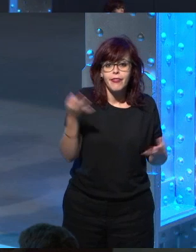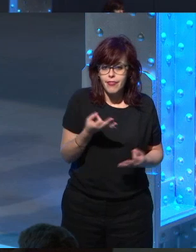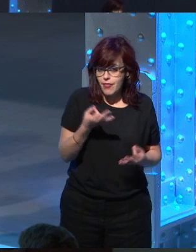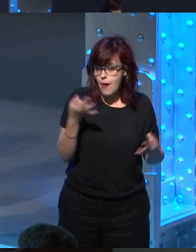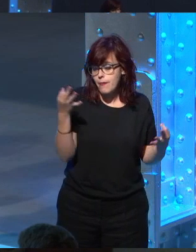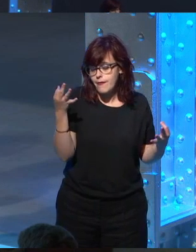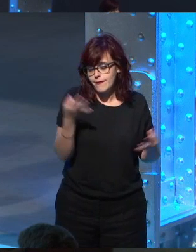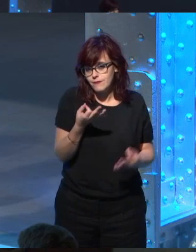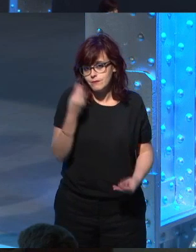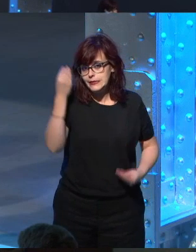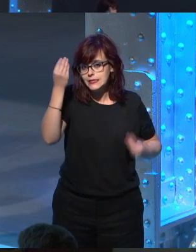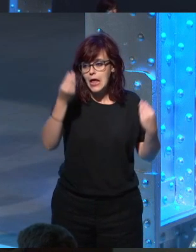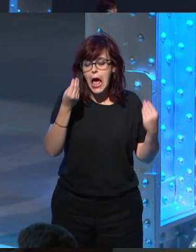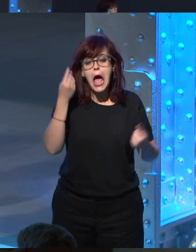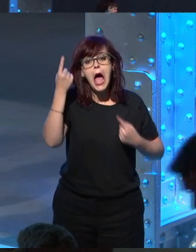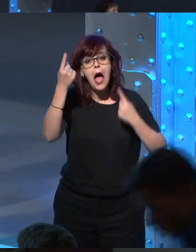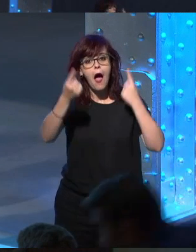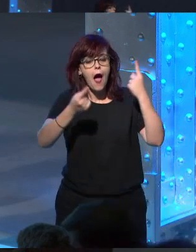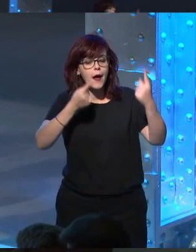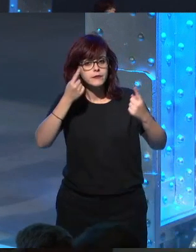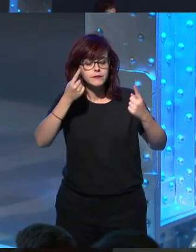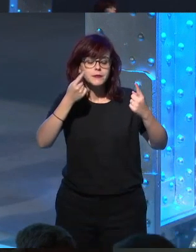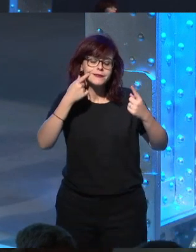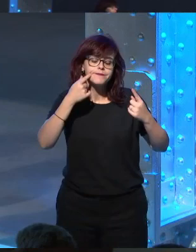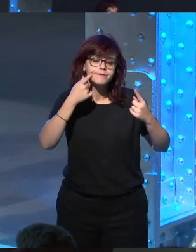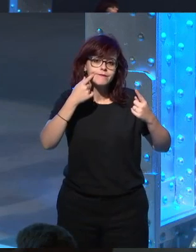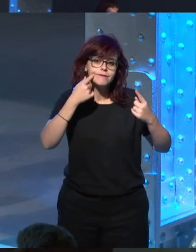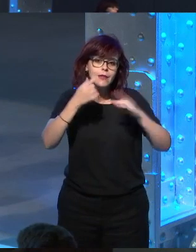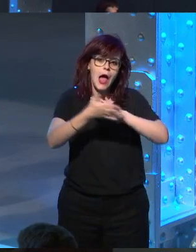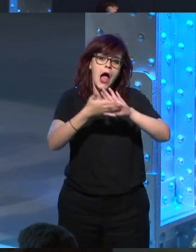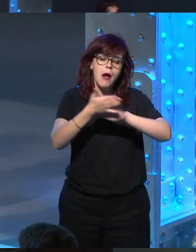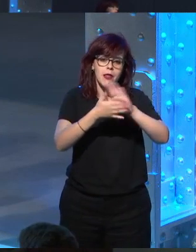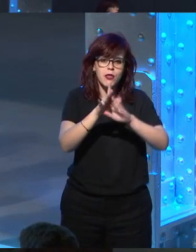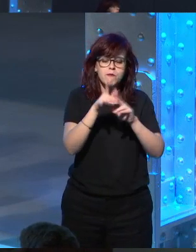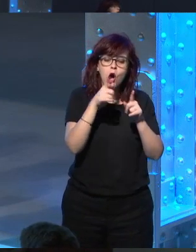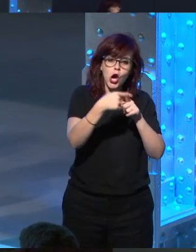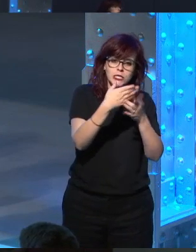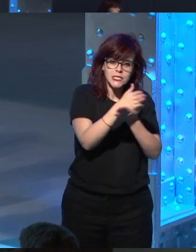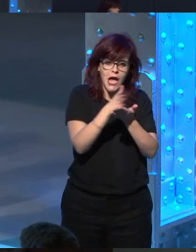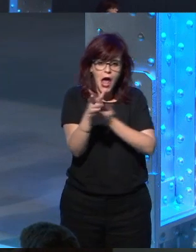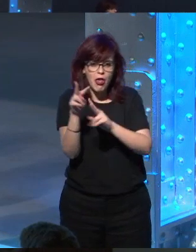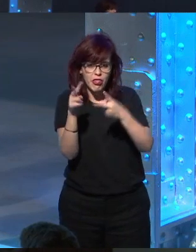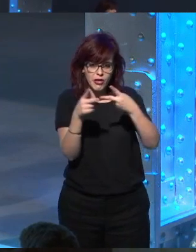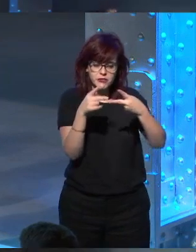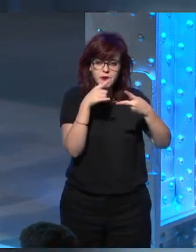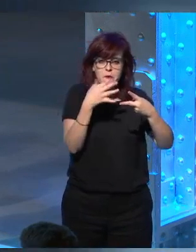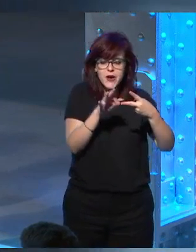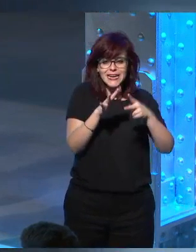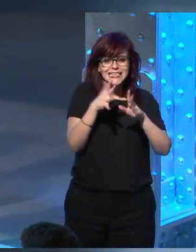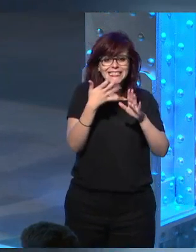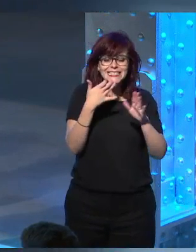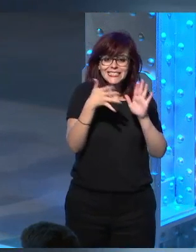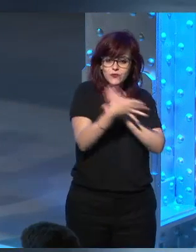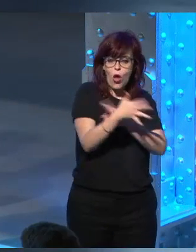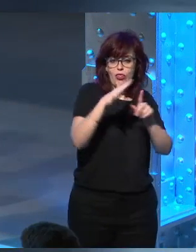reconocer que bueno, que sí. Pero bueno, estás hablando como de dos cosas, ¿no? Por un lado, si puedes caer como en una simplificación